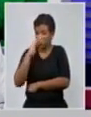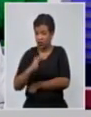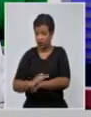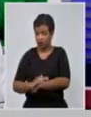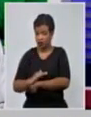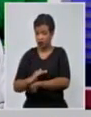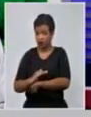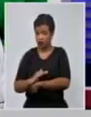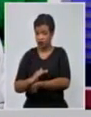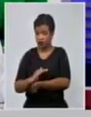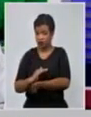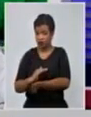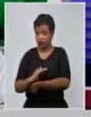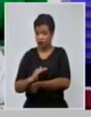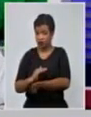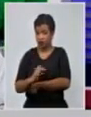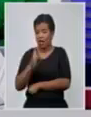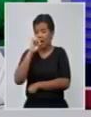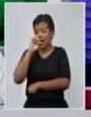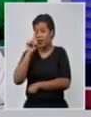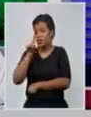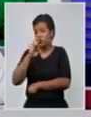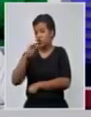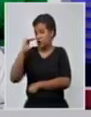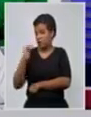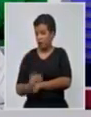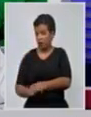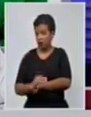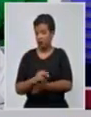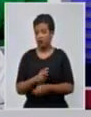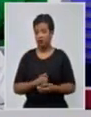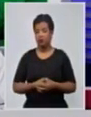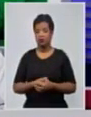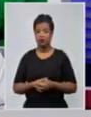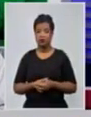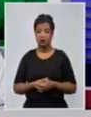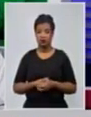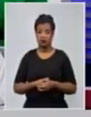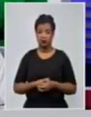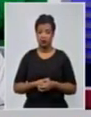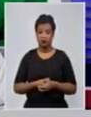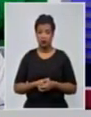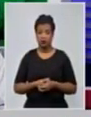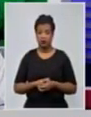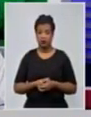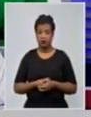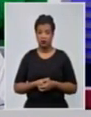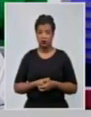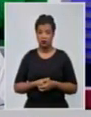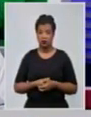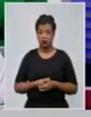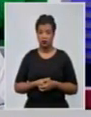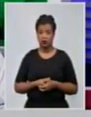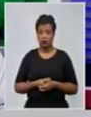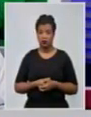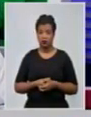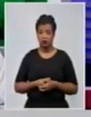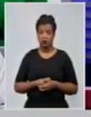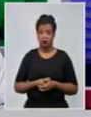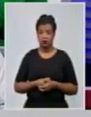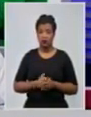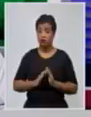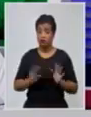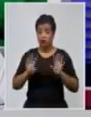son de 18 y menos años de edad, de 18 a 0. Se acumulan